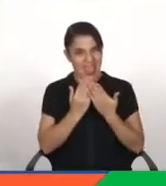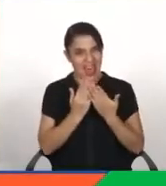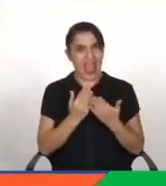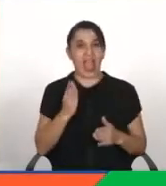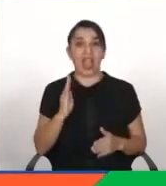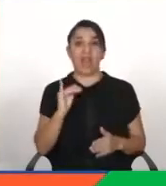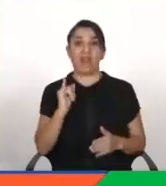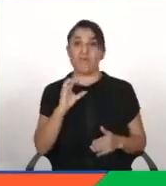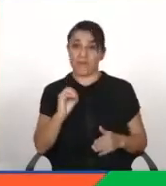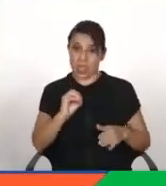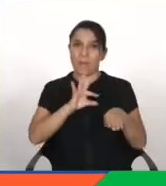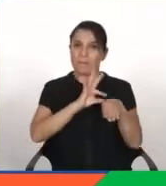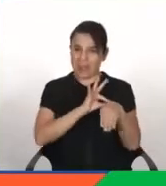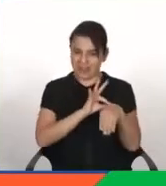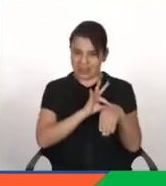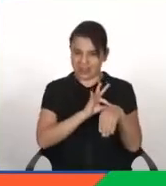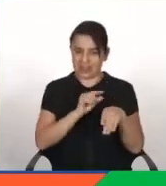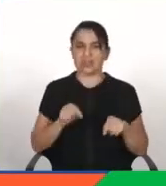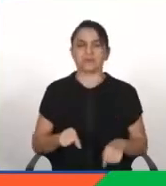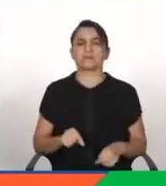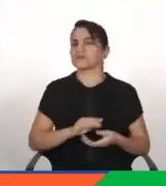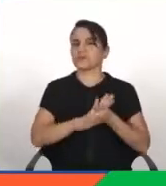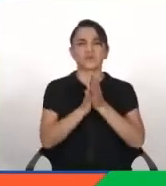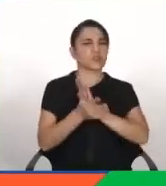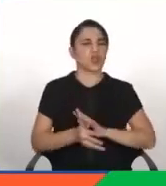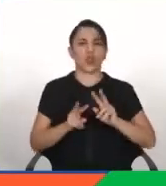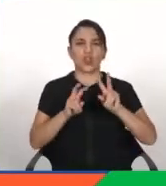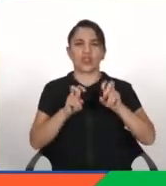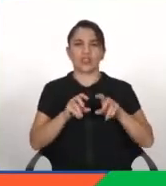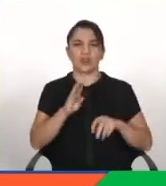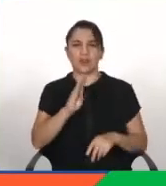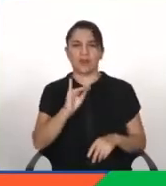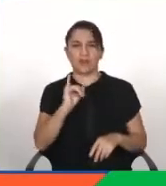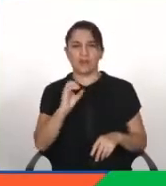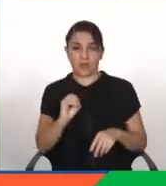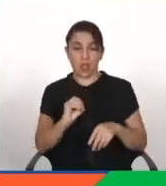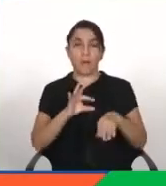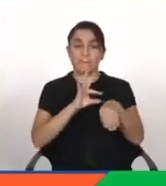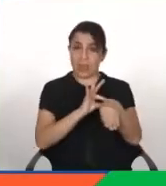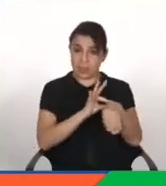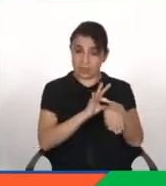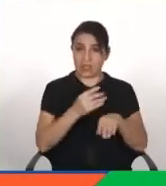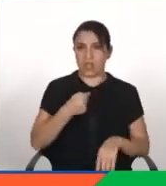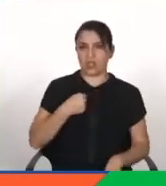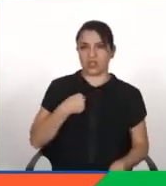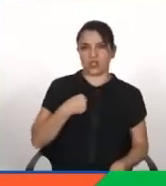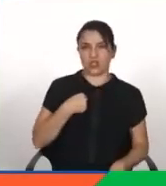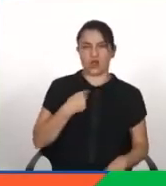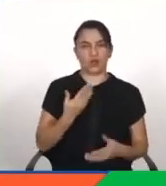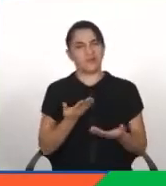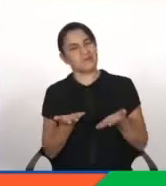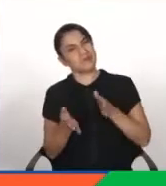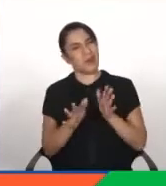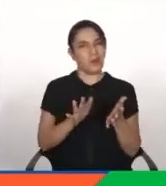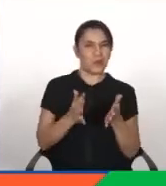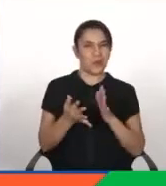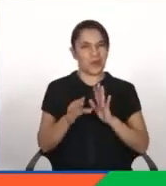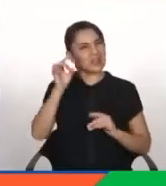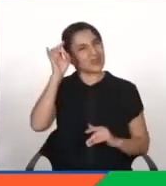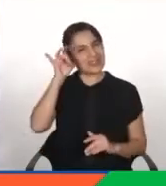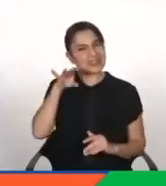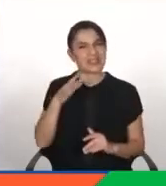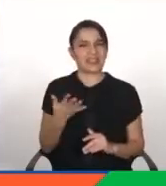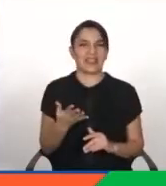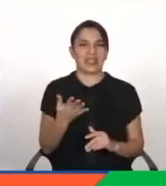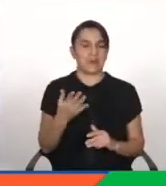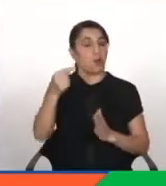Genial. De hecho, todo este tema de la biomedicina para muchos debe ser algo nuevo. Yo tengo un concepto más o menos de lo que es la biomedicina, pero no